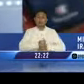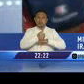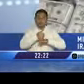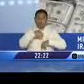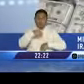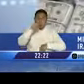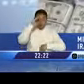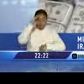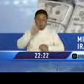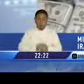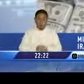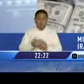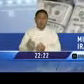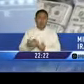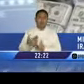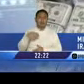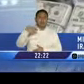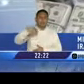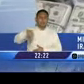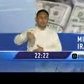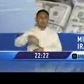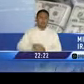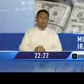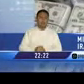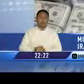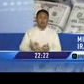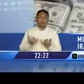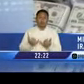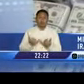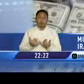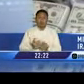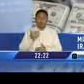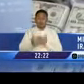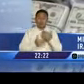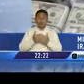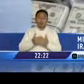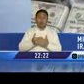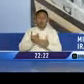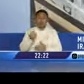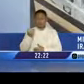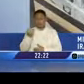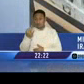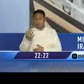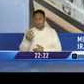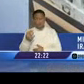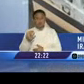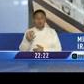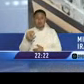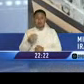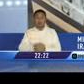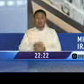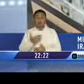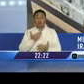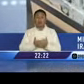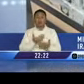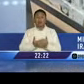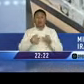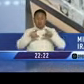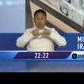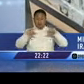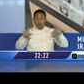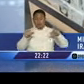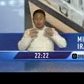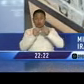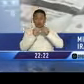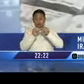autoridades policiales informaron este miércoles que aún no culmina el proceso de conteo, levantamiento de serie de los billetes y